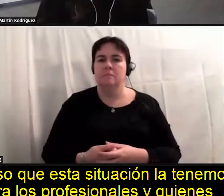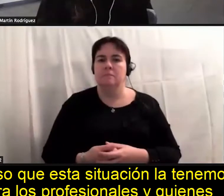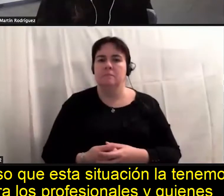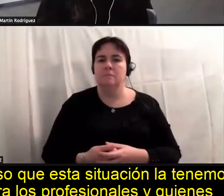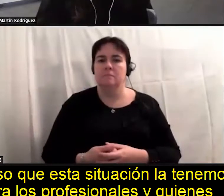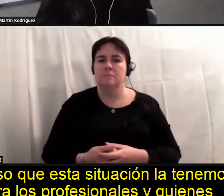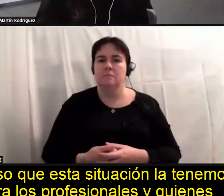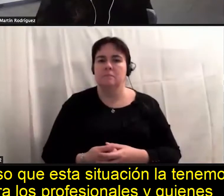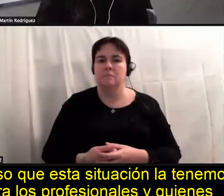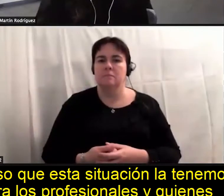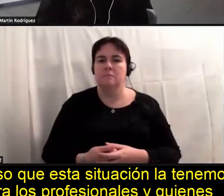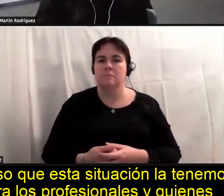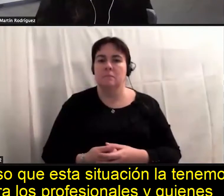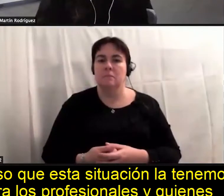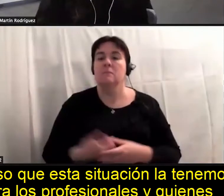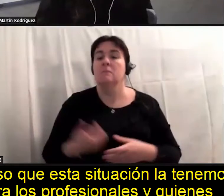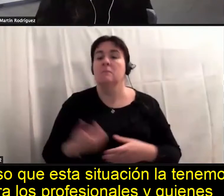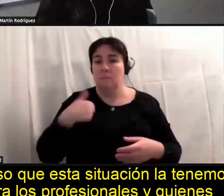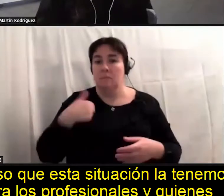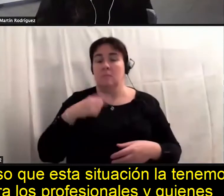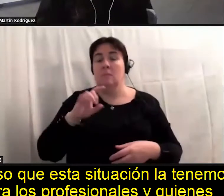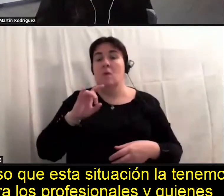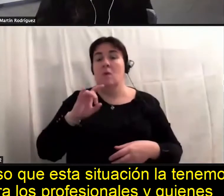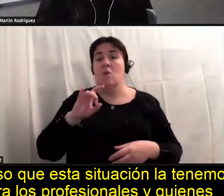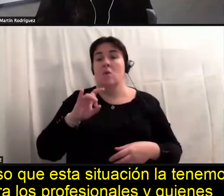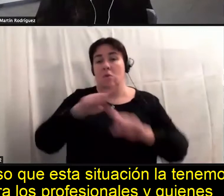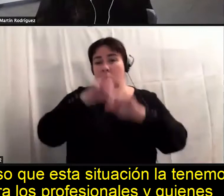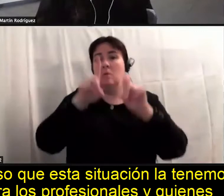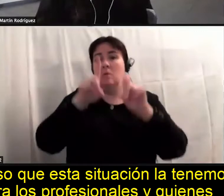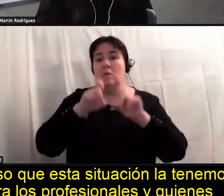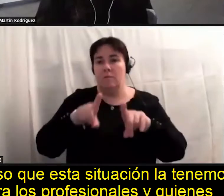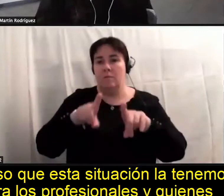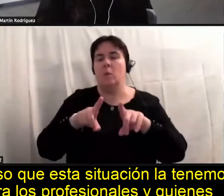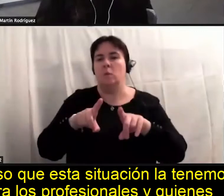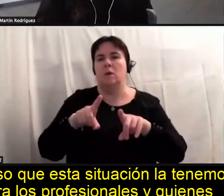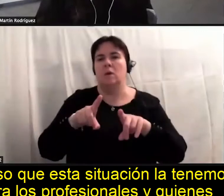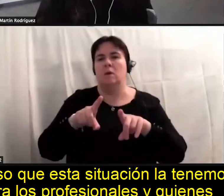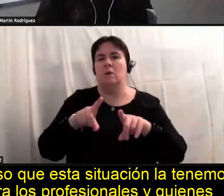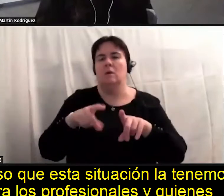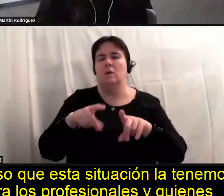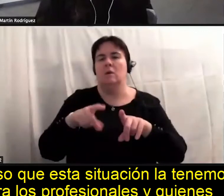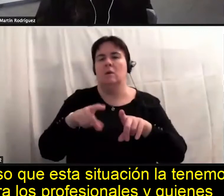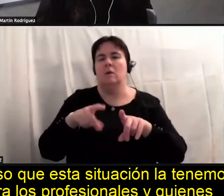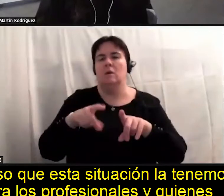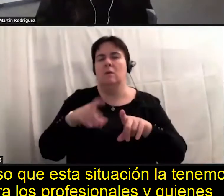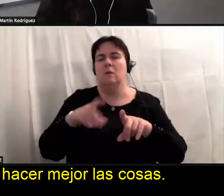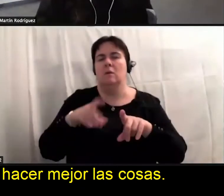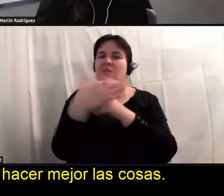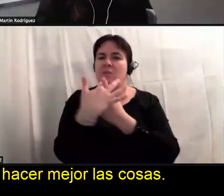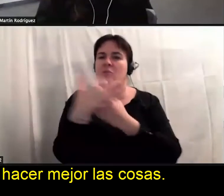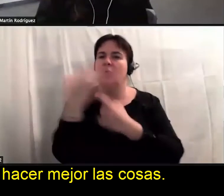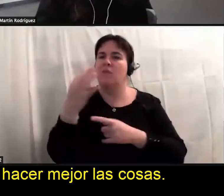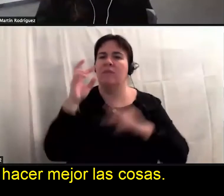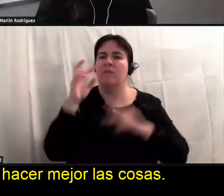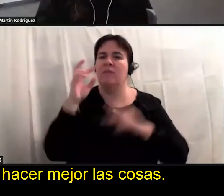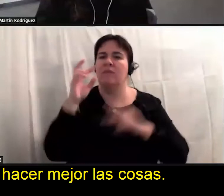creo que ya la habéis avanzado, ¿no? Yo siempre pienso que esta situación la tenemos que ver como una oportunidad, ¿no? Una oportunidad para los profesionales, para todos los que